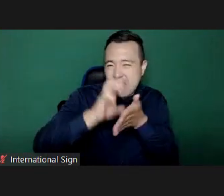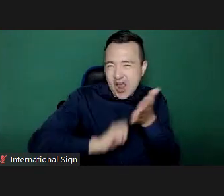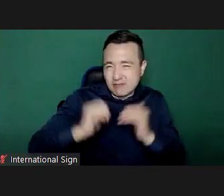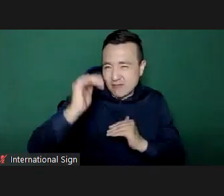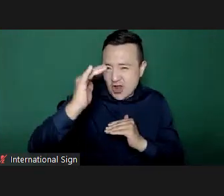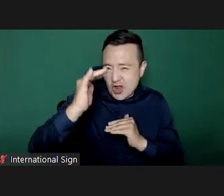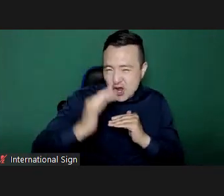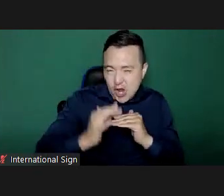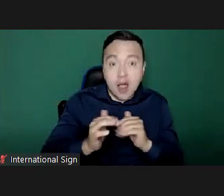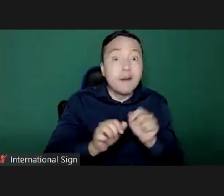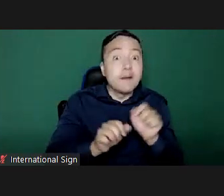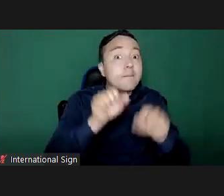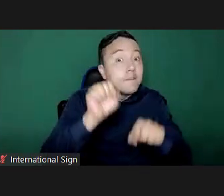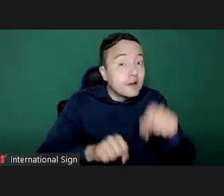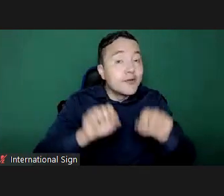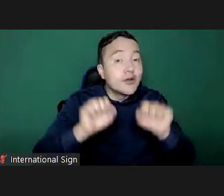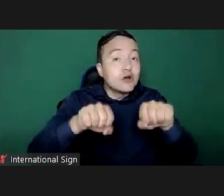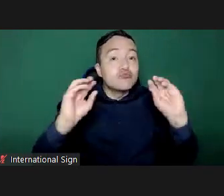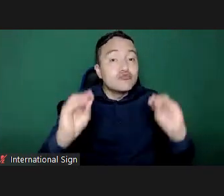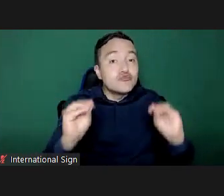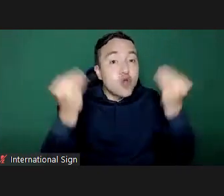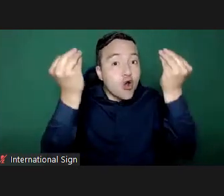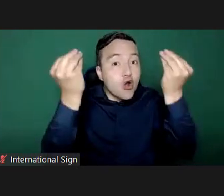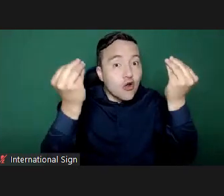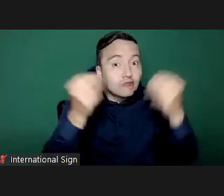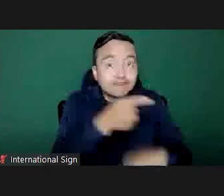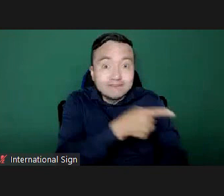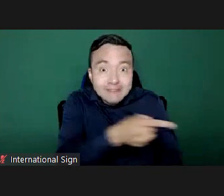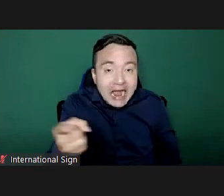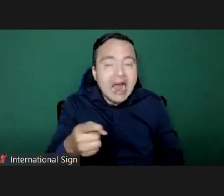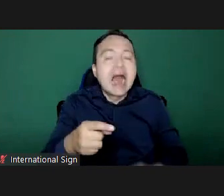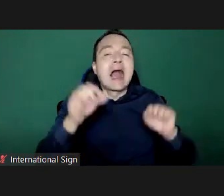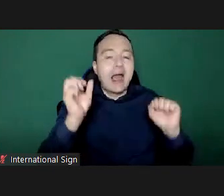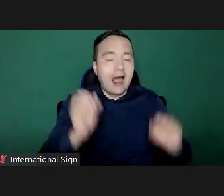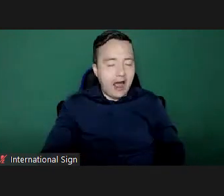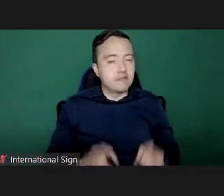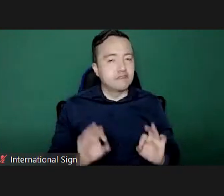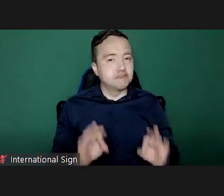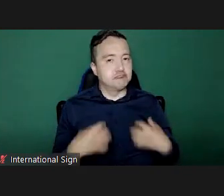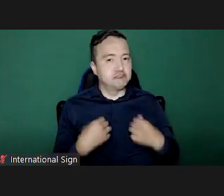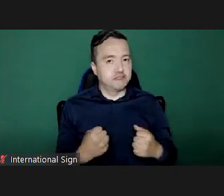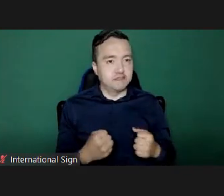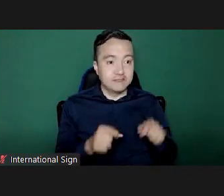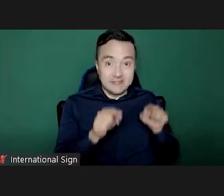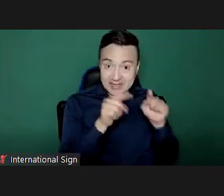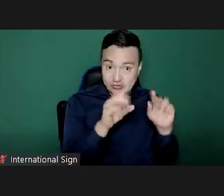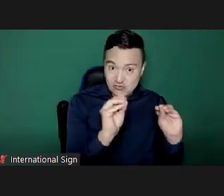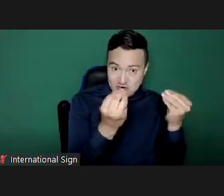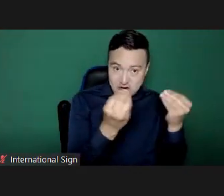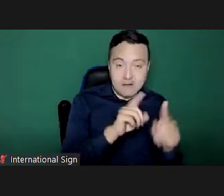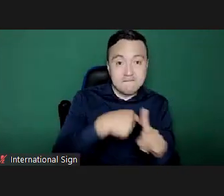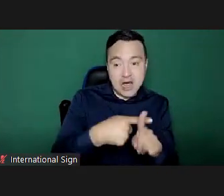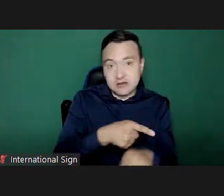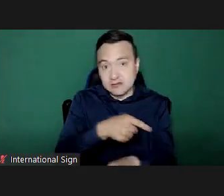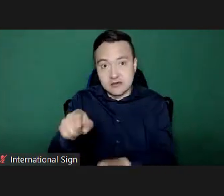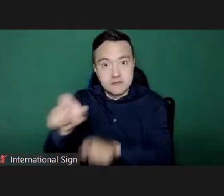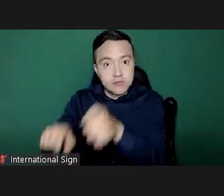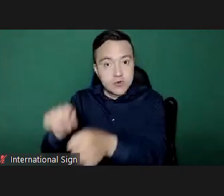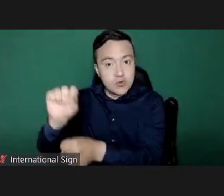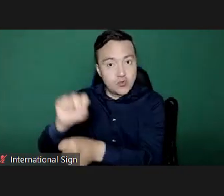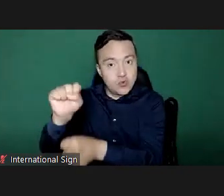joven. Y en el sitio de trabajo, otro programa semejante que se estableció